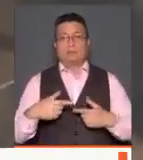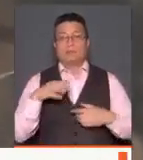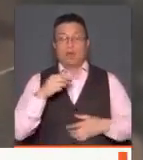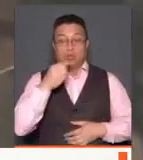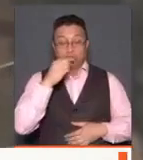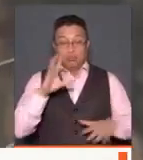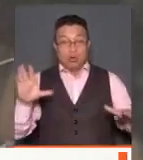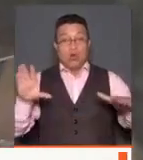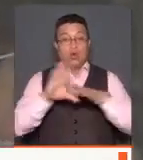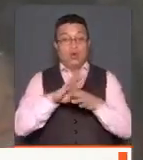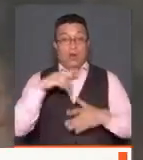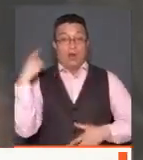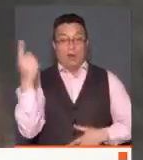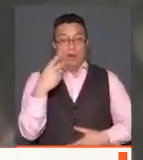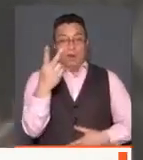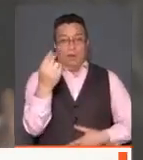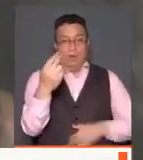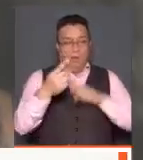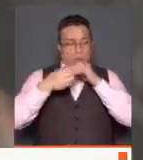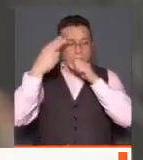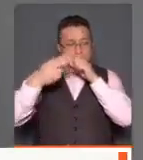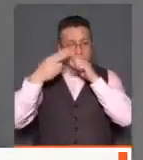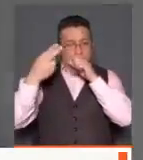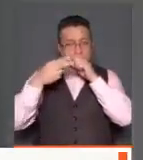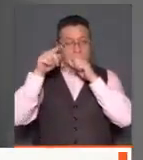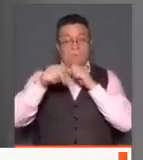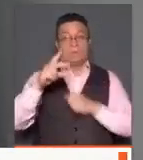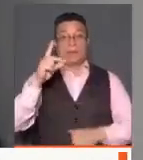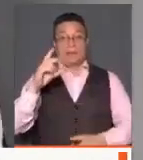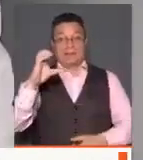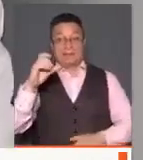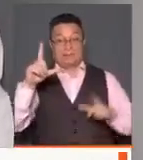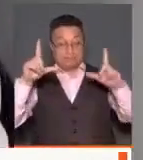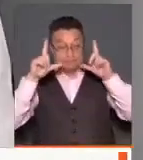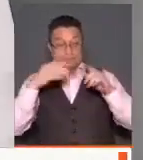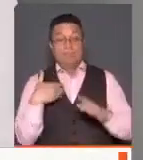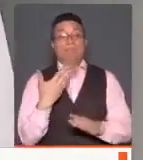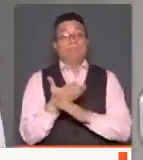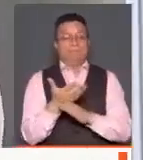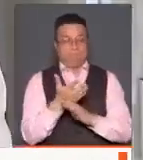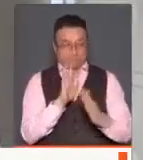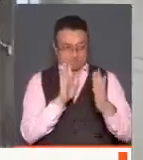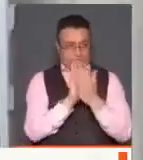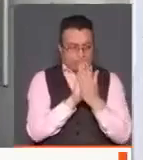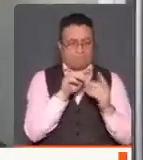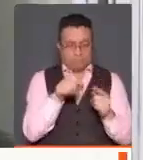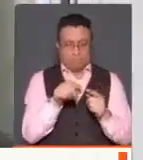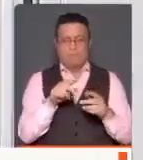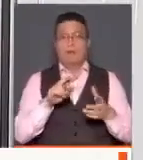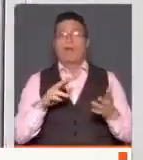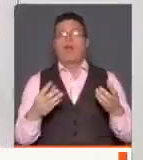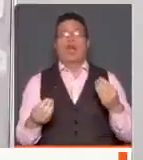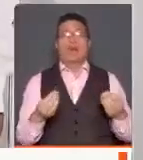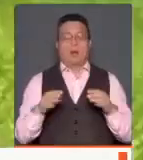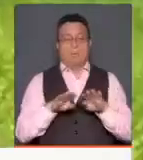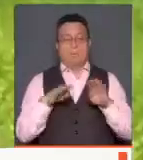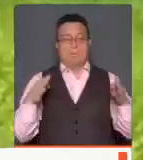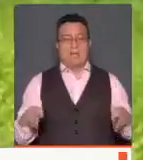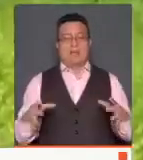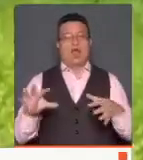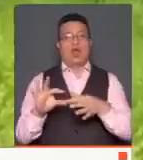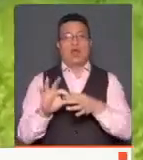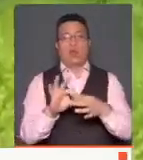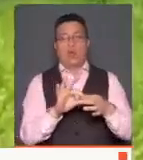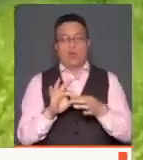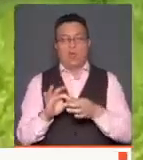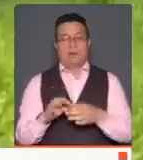Nacional fijada para el 12 de noviembre, figuras de la DC piden enfrentar la crisis con una, dicen, mesa de unidad.